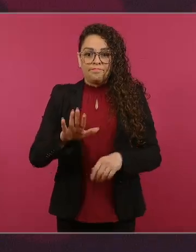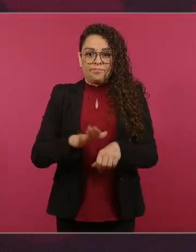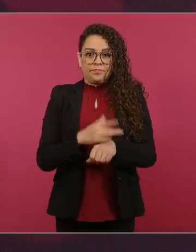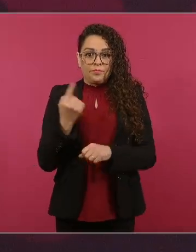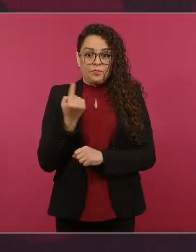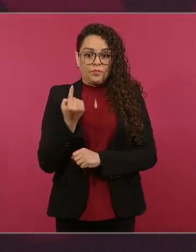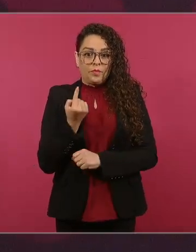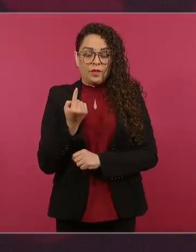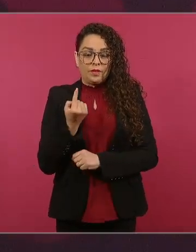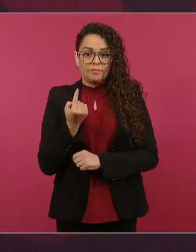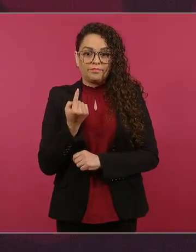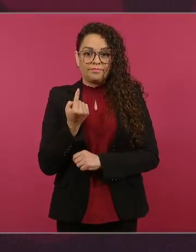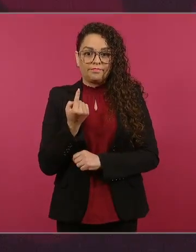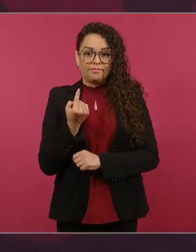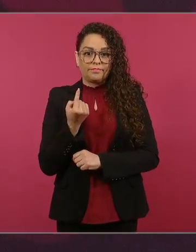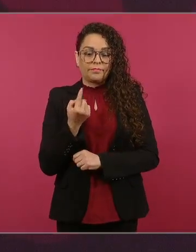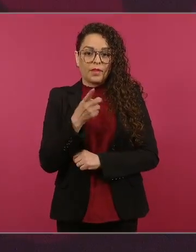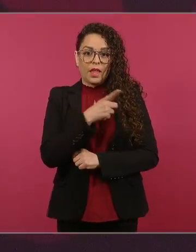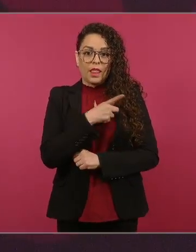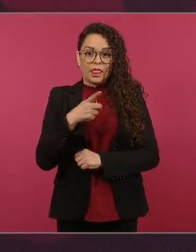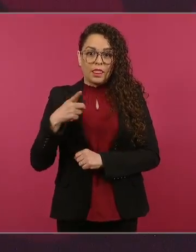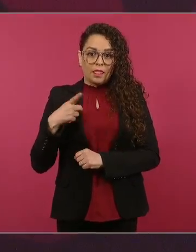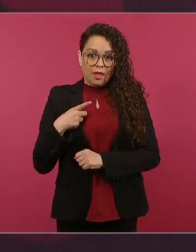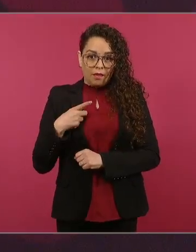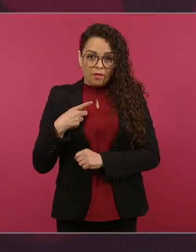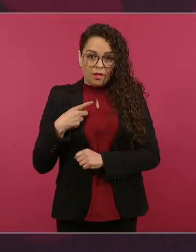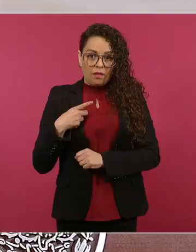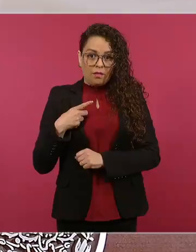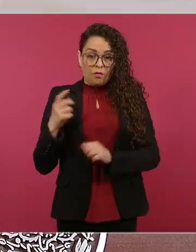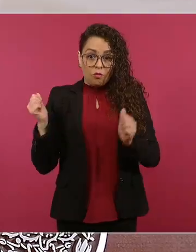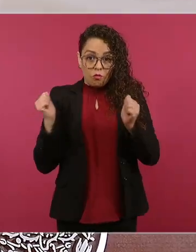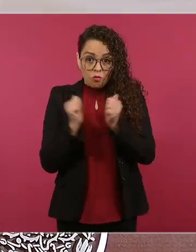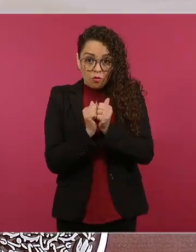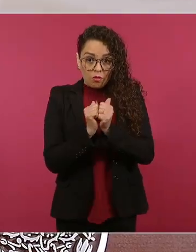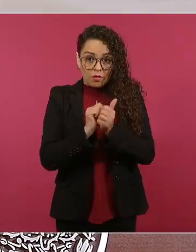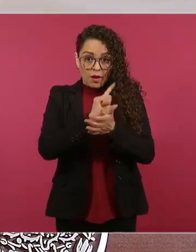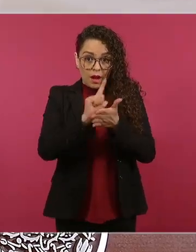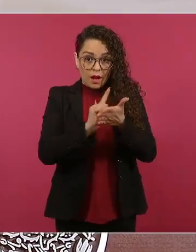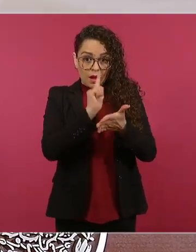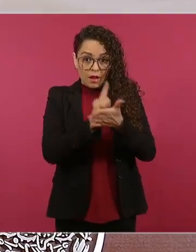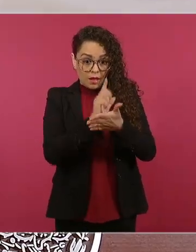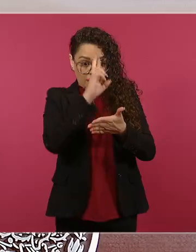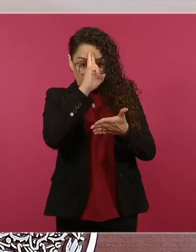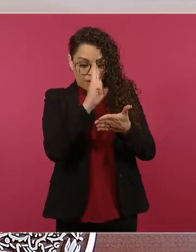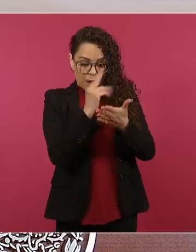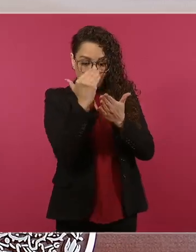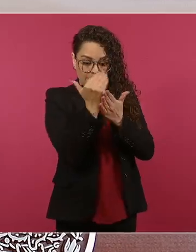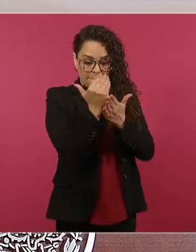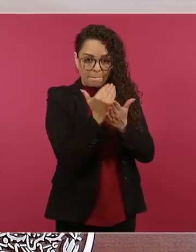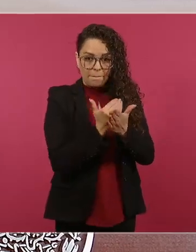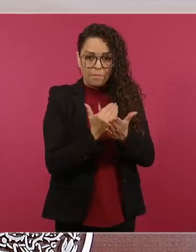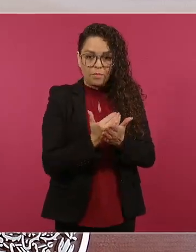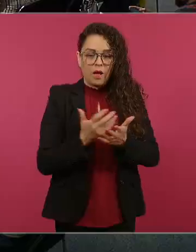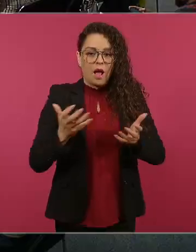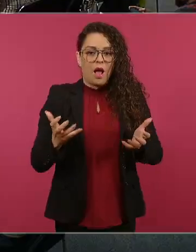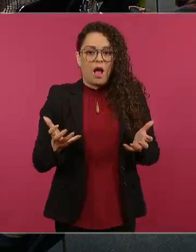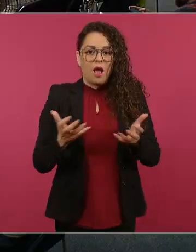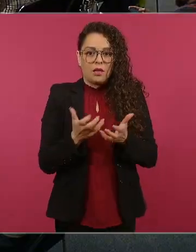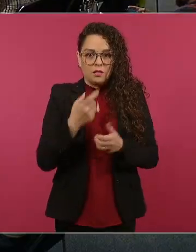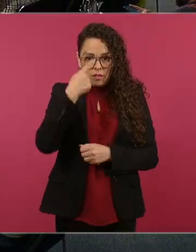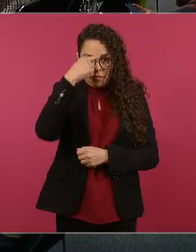es hacer las cosas legales, sí, porque imagínense si se toma un